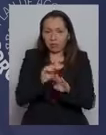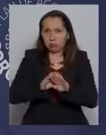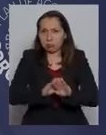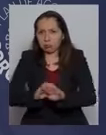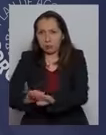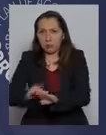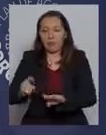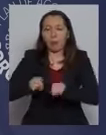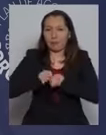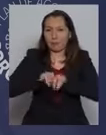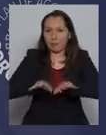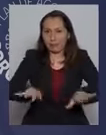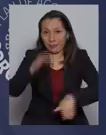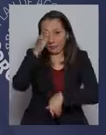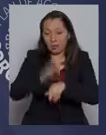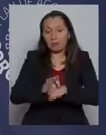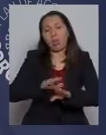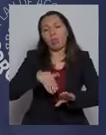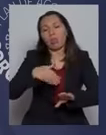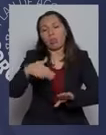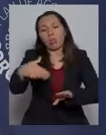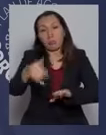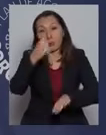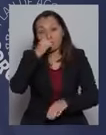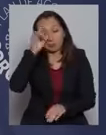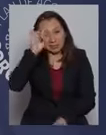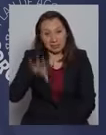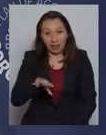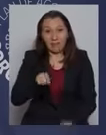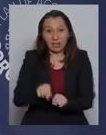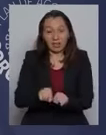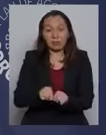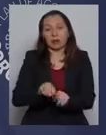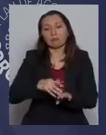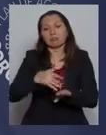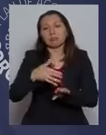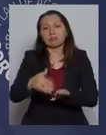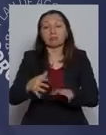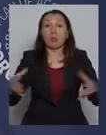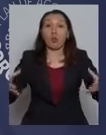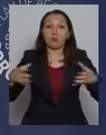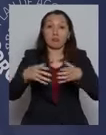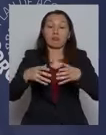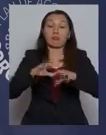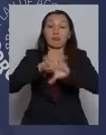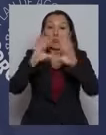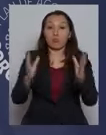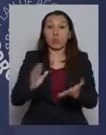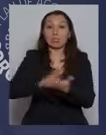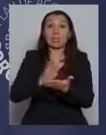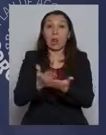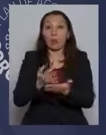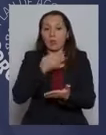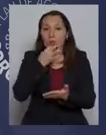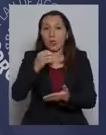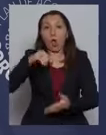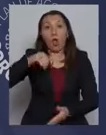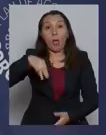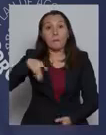pandemia. Sabemos que tiempo después la Organización Mundial de la Salud declaró la